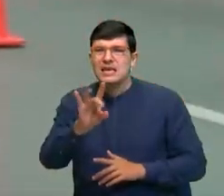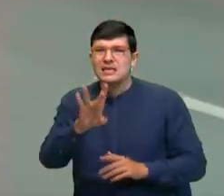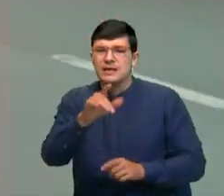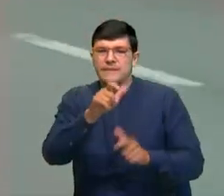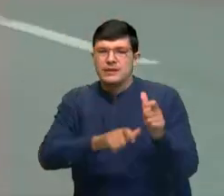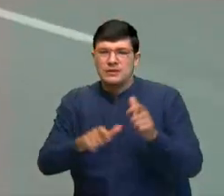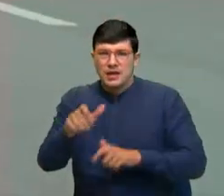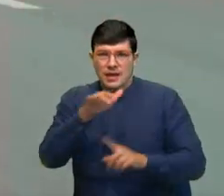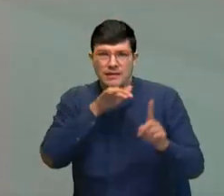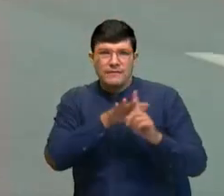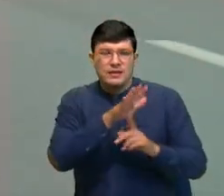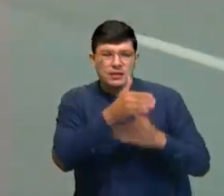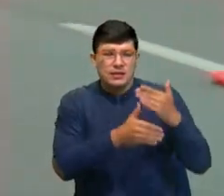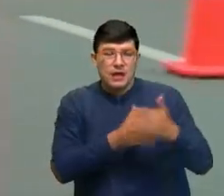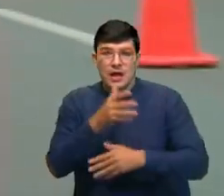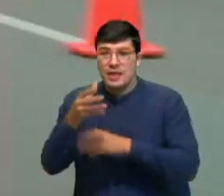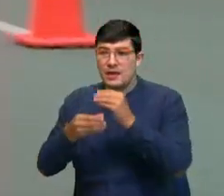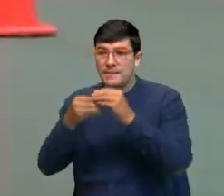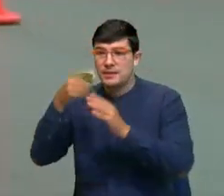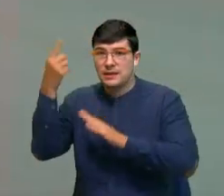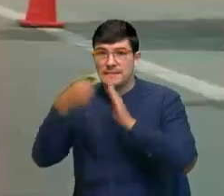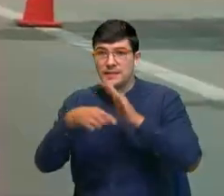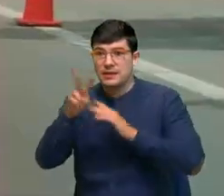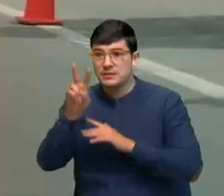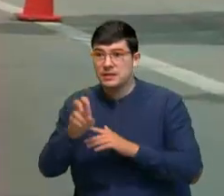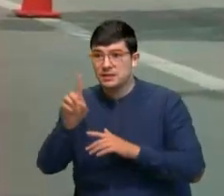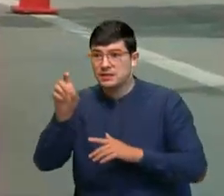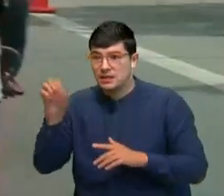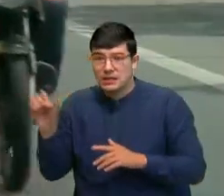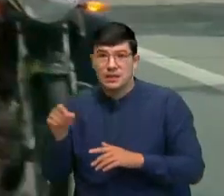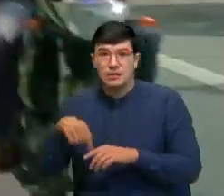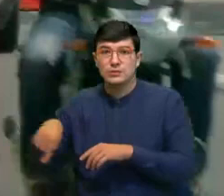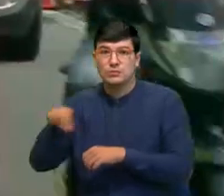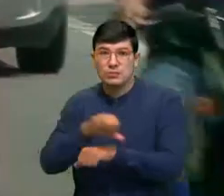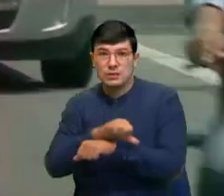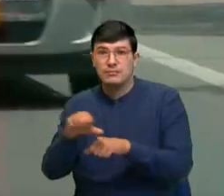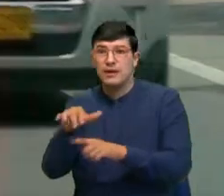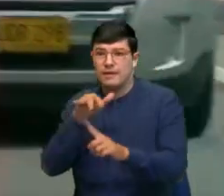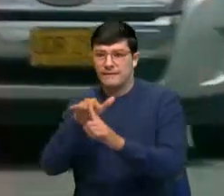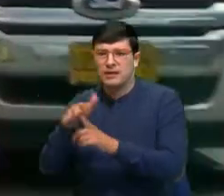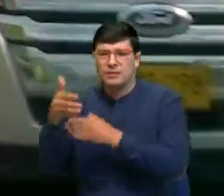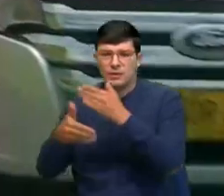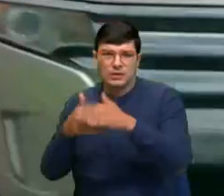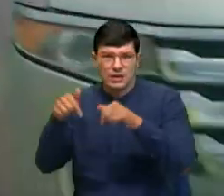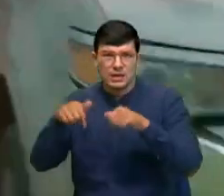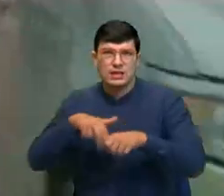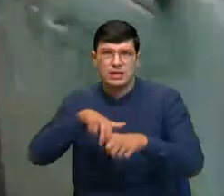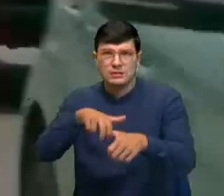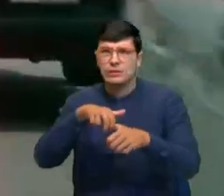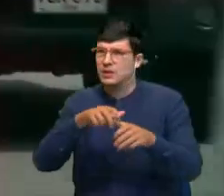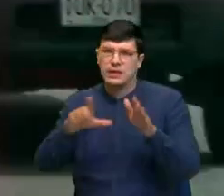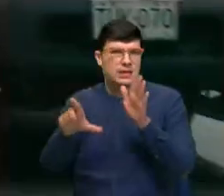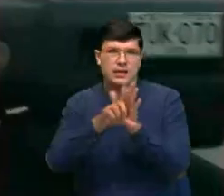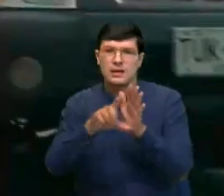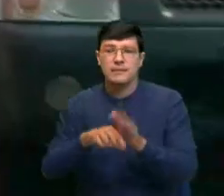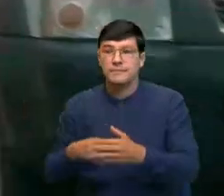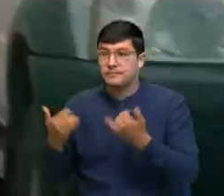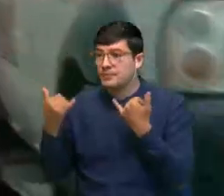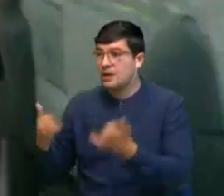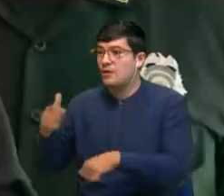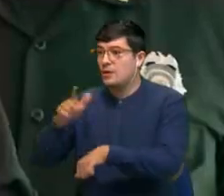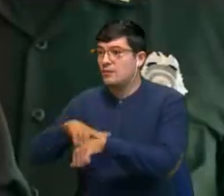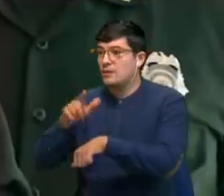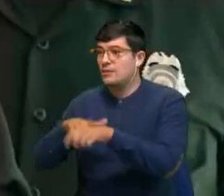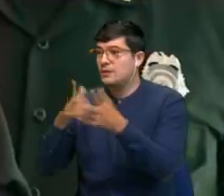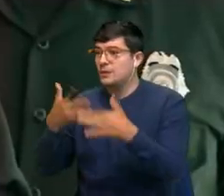informales también mil 770 vehículos se han inmovilizado por este tipo de transporte informal en este momento es importante